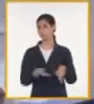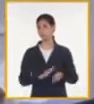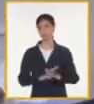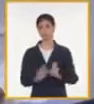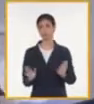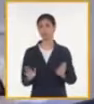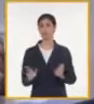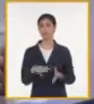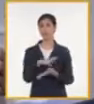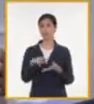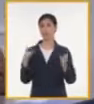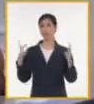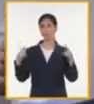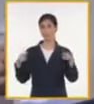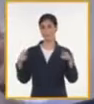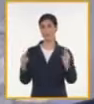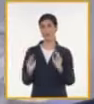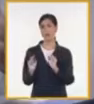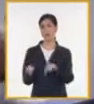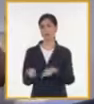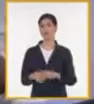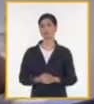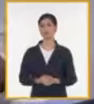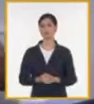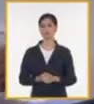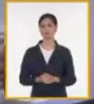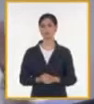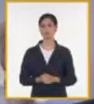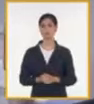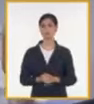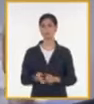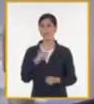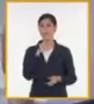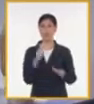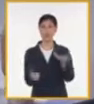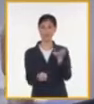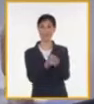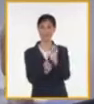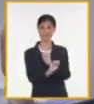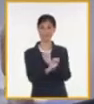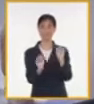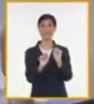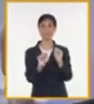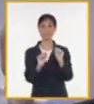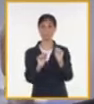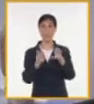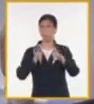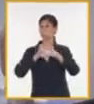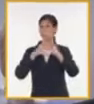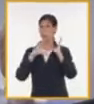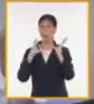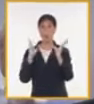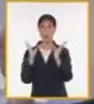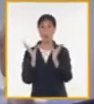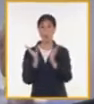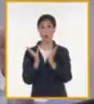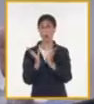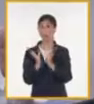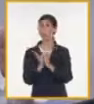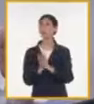y han estado en la década de extraer el terrorismo todos los hechos cometidos en el año 97 98 utilizando